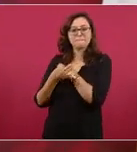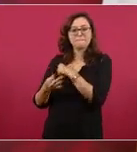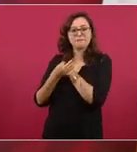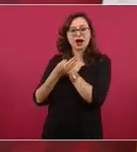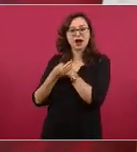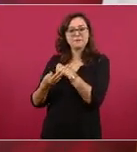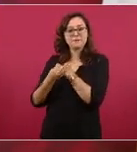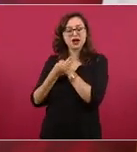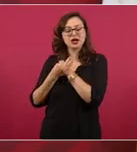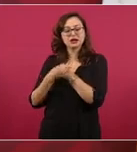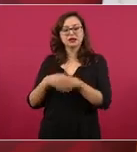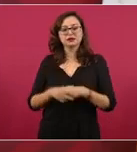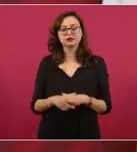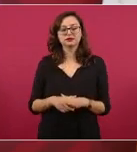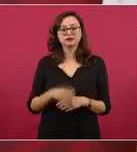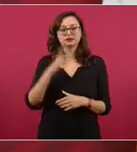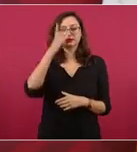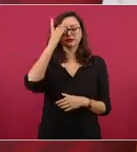trabajan